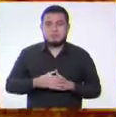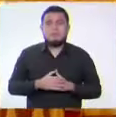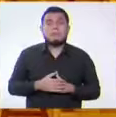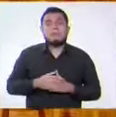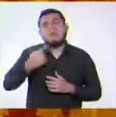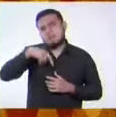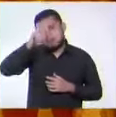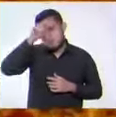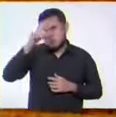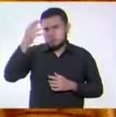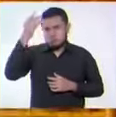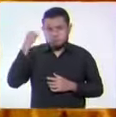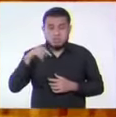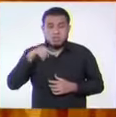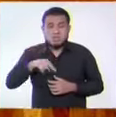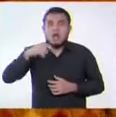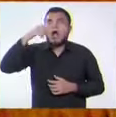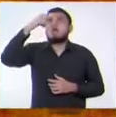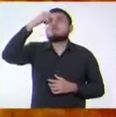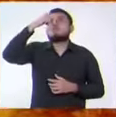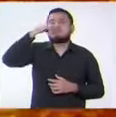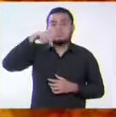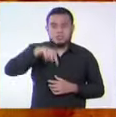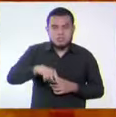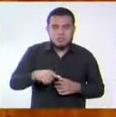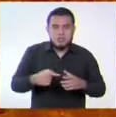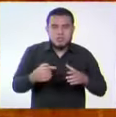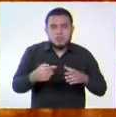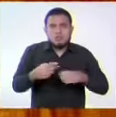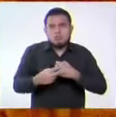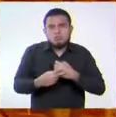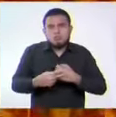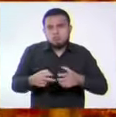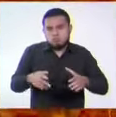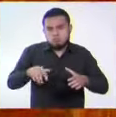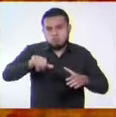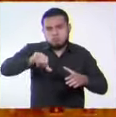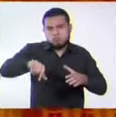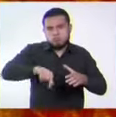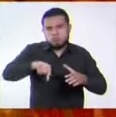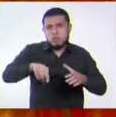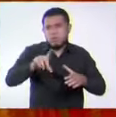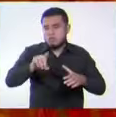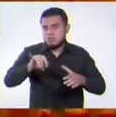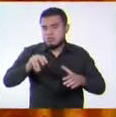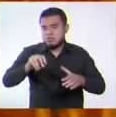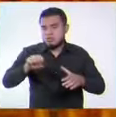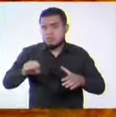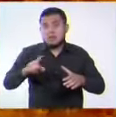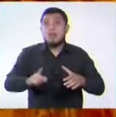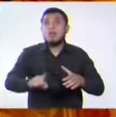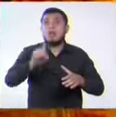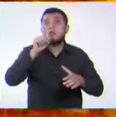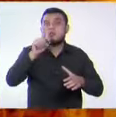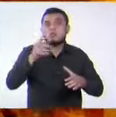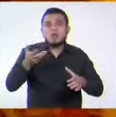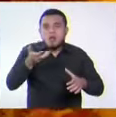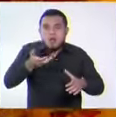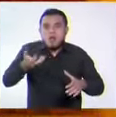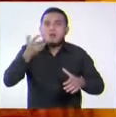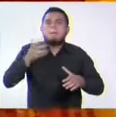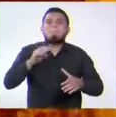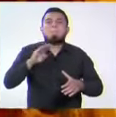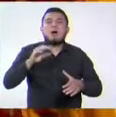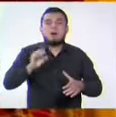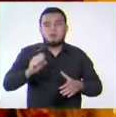la fermentación de las uvas. La mitología griega menciona a Dionisio o Baco, el dios del vino, como su inventor en